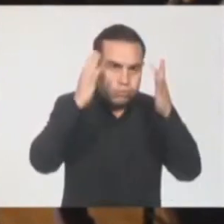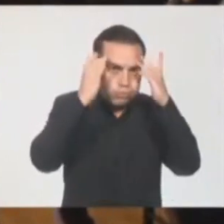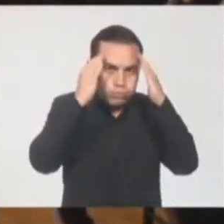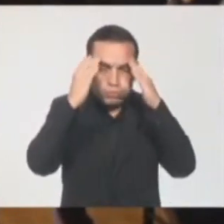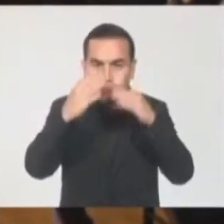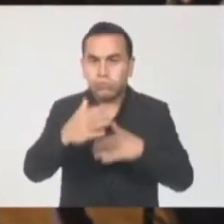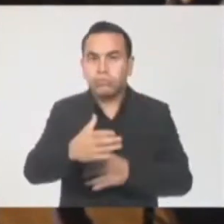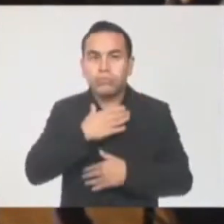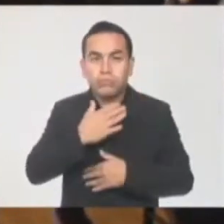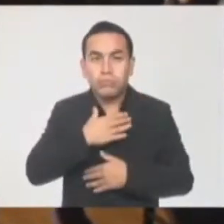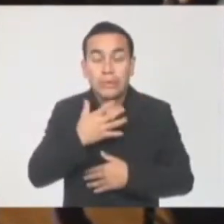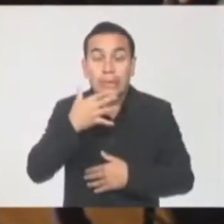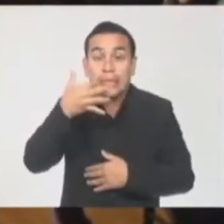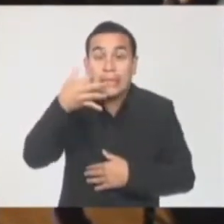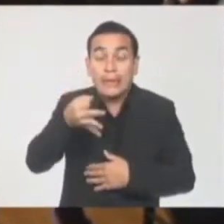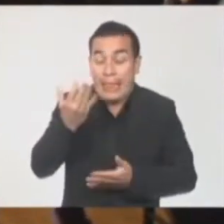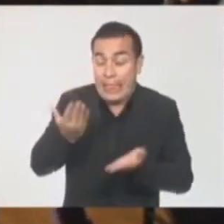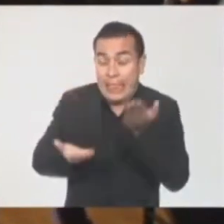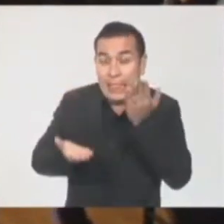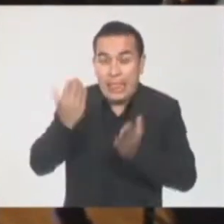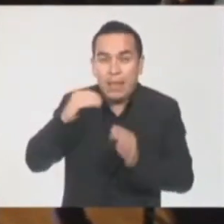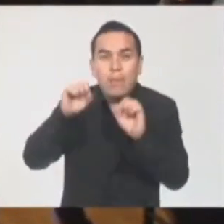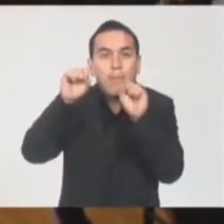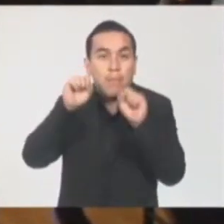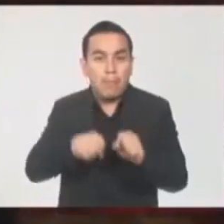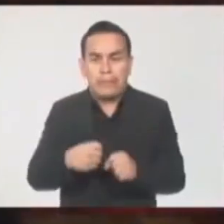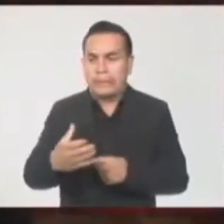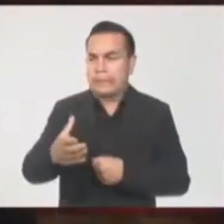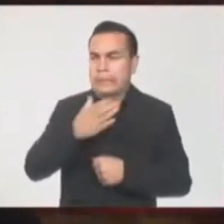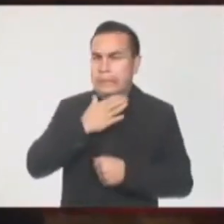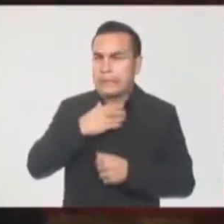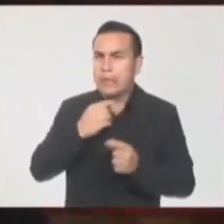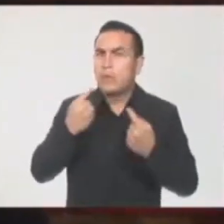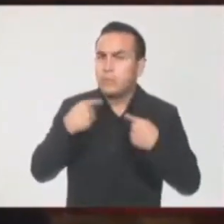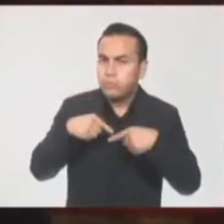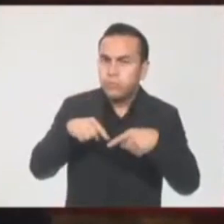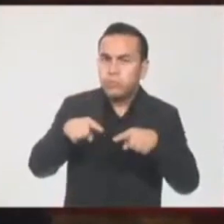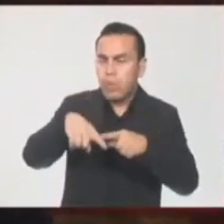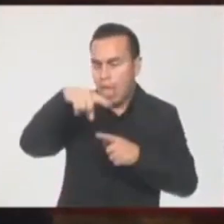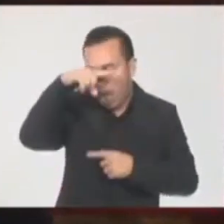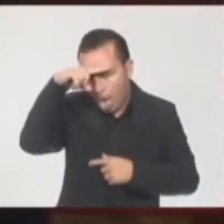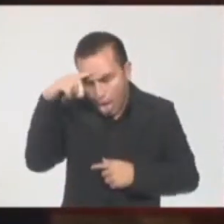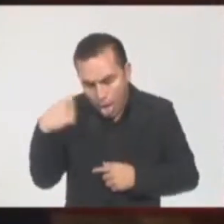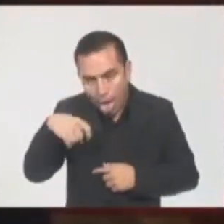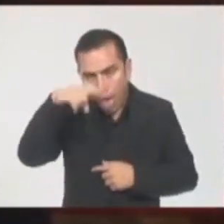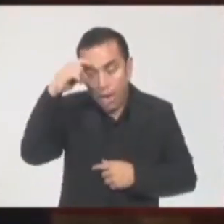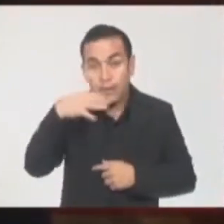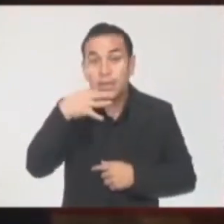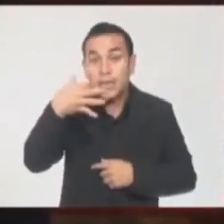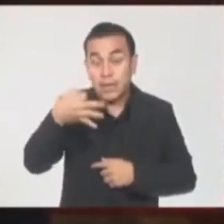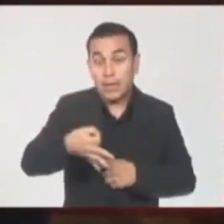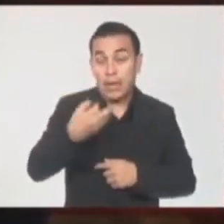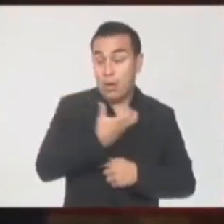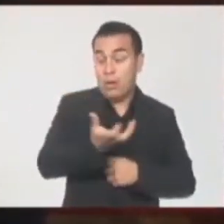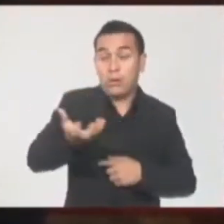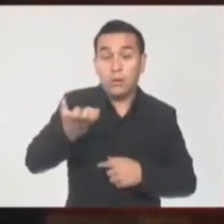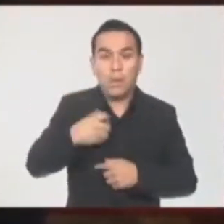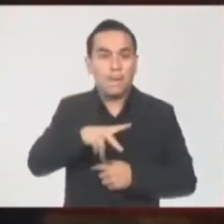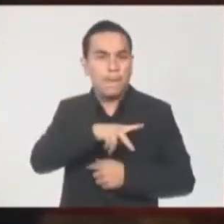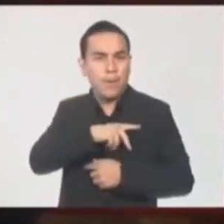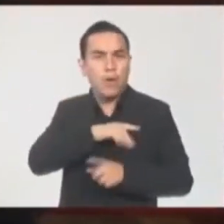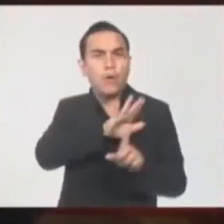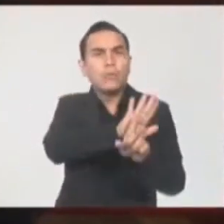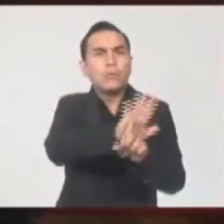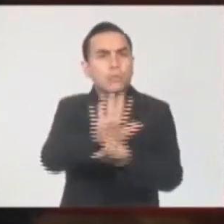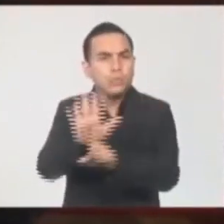dificultades. Muchas veces hasta podemos sentir que es difícil seguir adelante. Creo que todos en nuestra vida personal también hemos